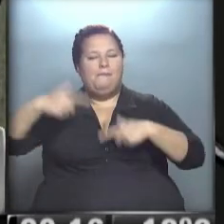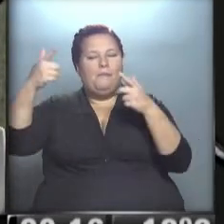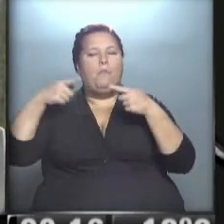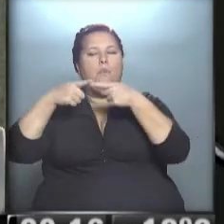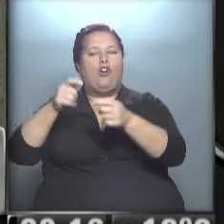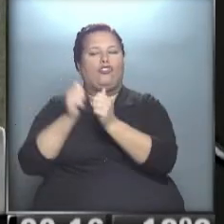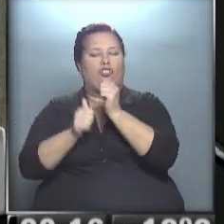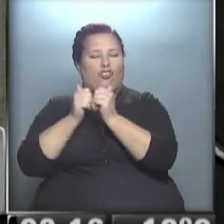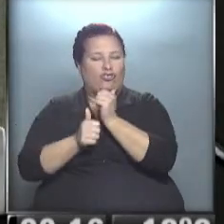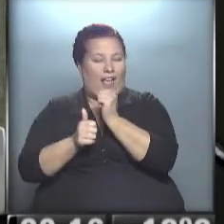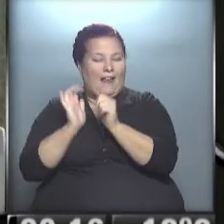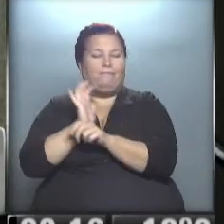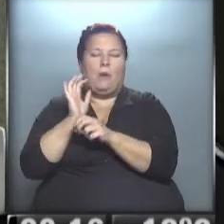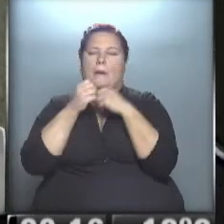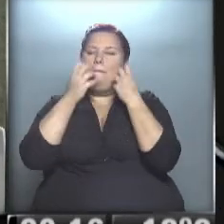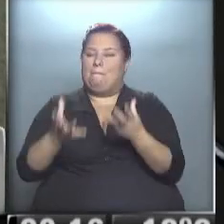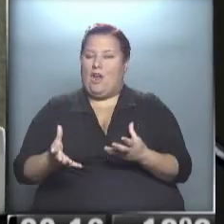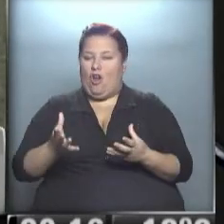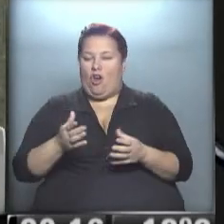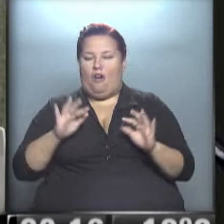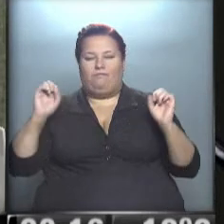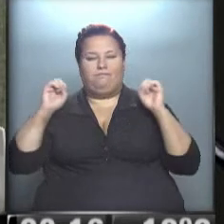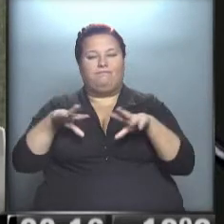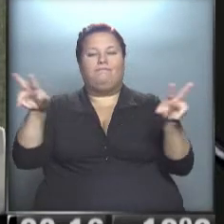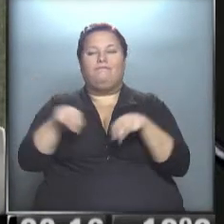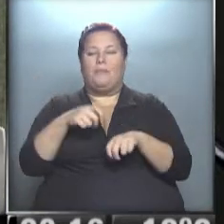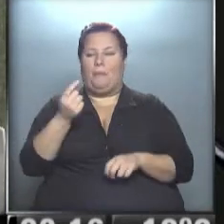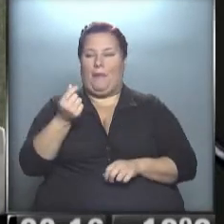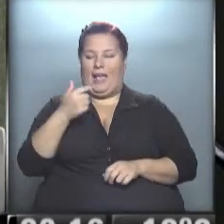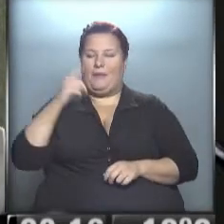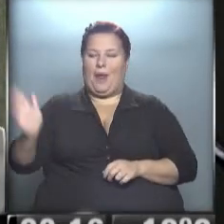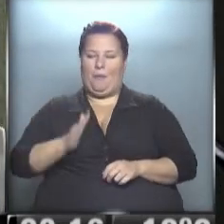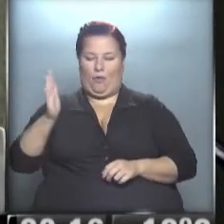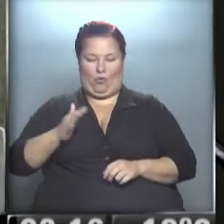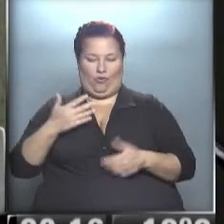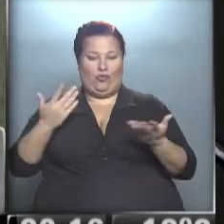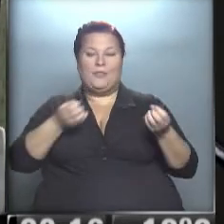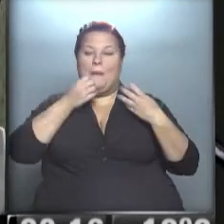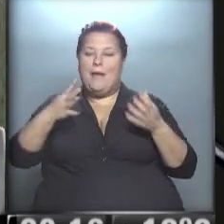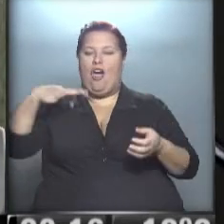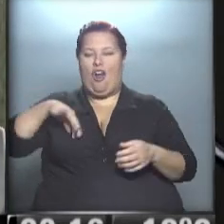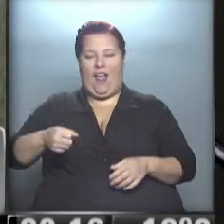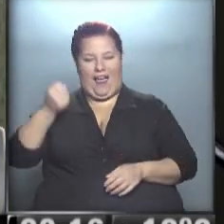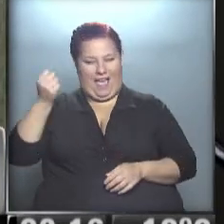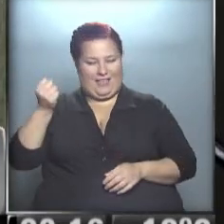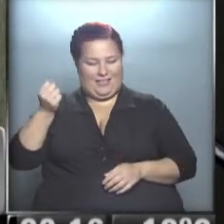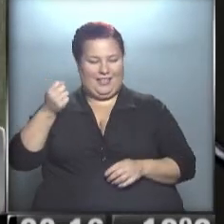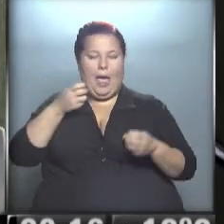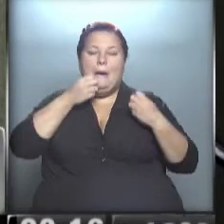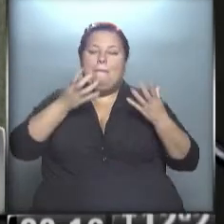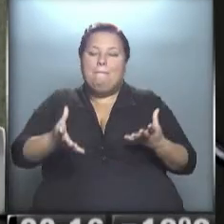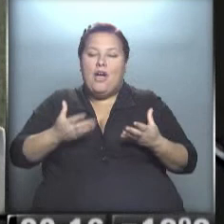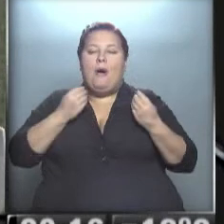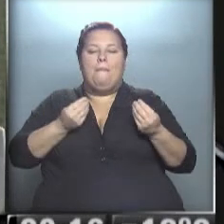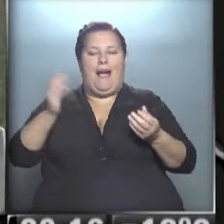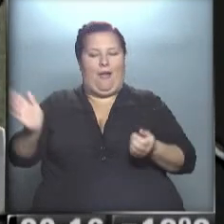rosario- implica mejorar sustancialmente el ingreso directo neto al productor por lo tanto mejora su rentabilidad y mejora la capacidad